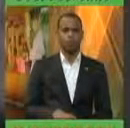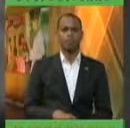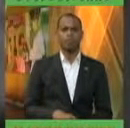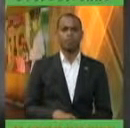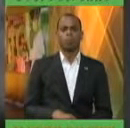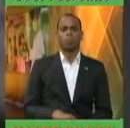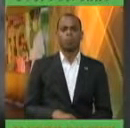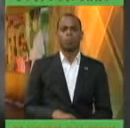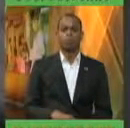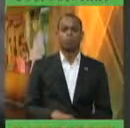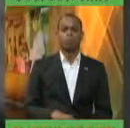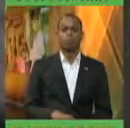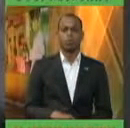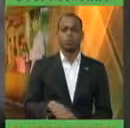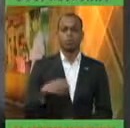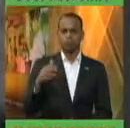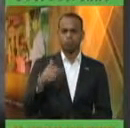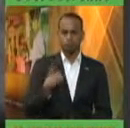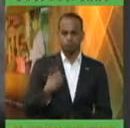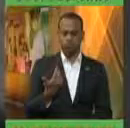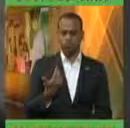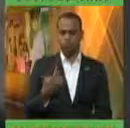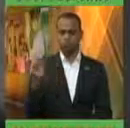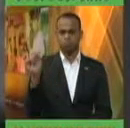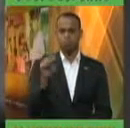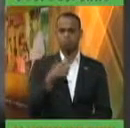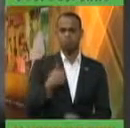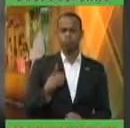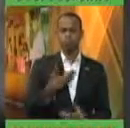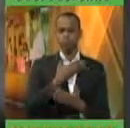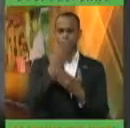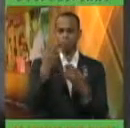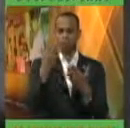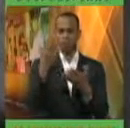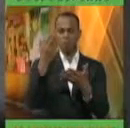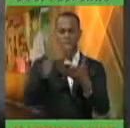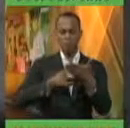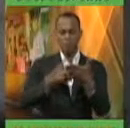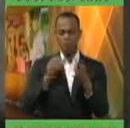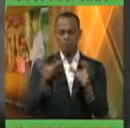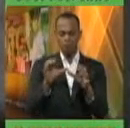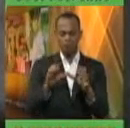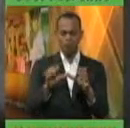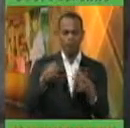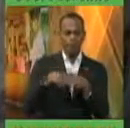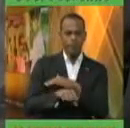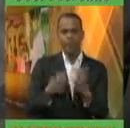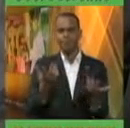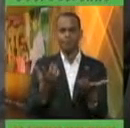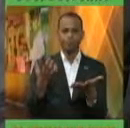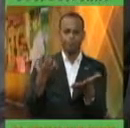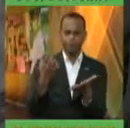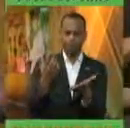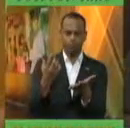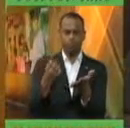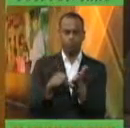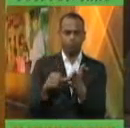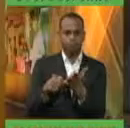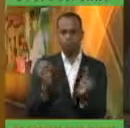registrado y si lo tienes que no tienen documentos civiles hay un fallo de algún líder cuidado si estudio